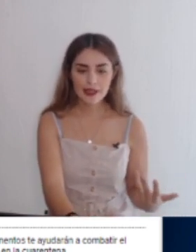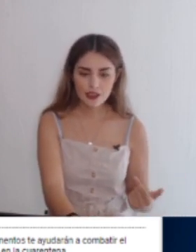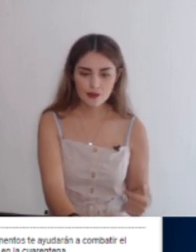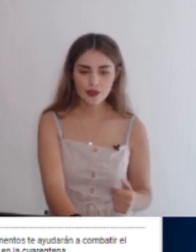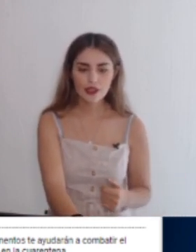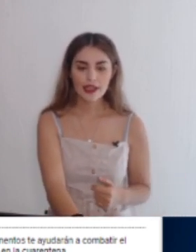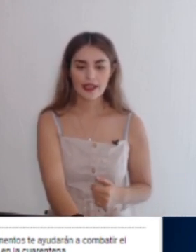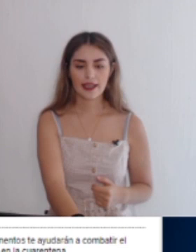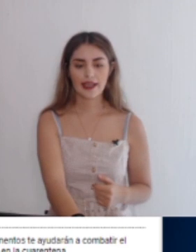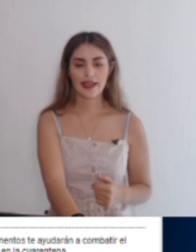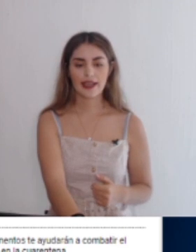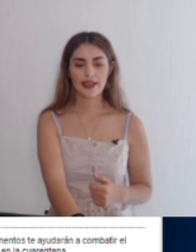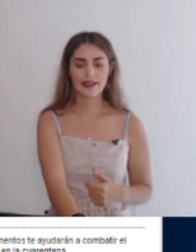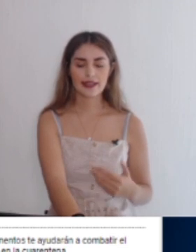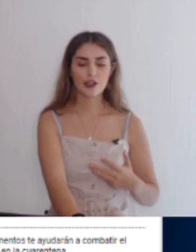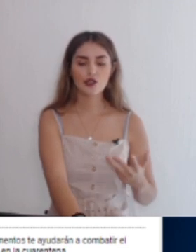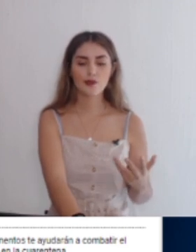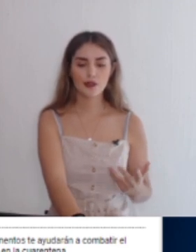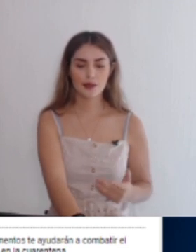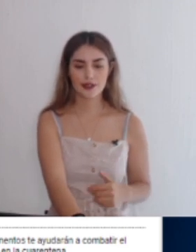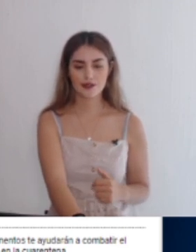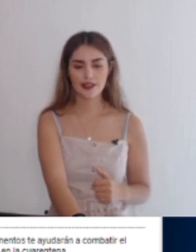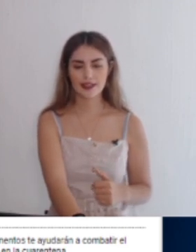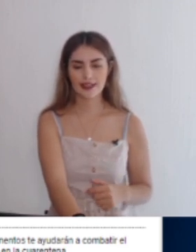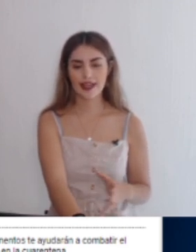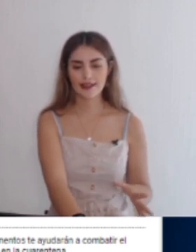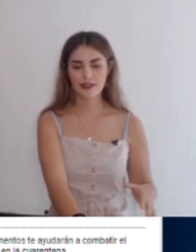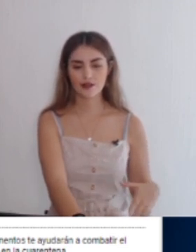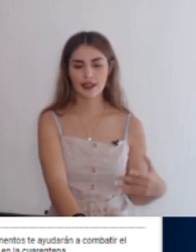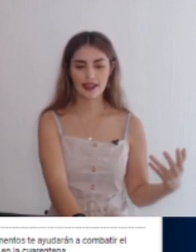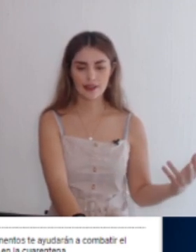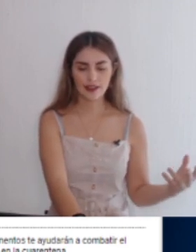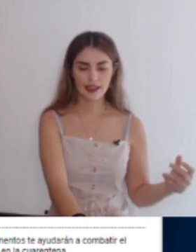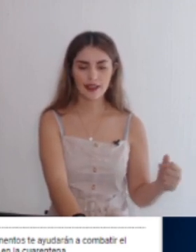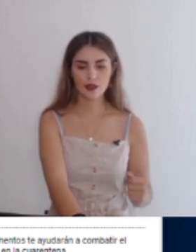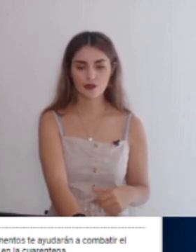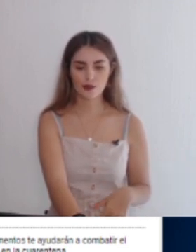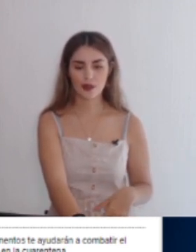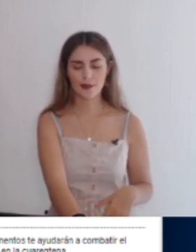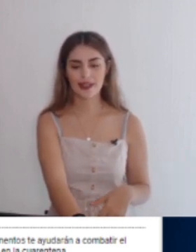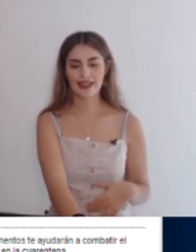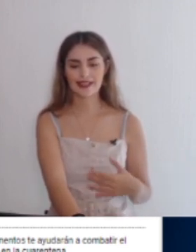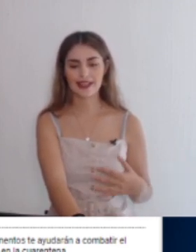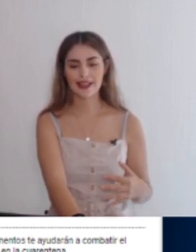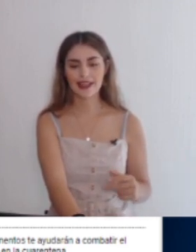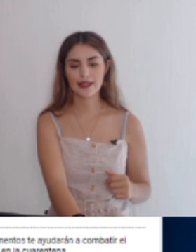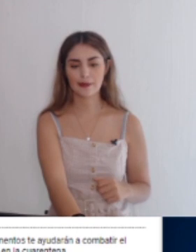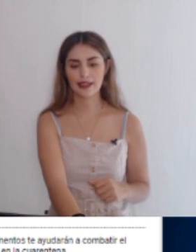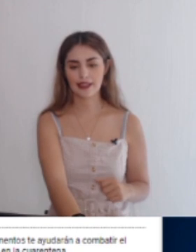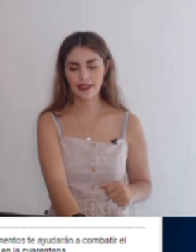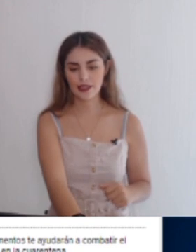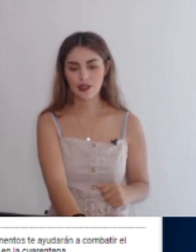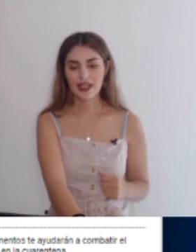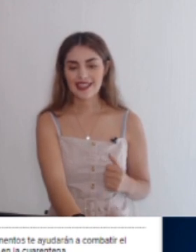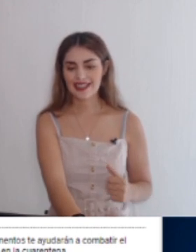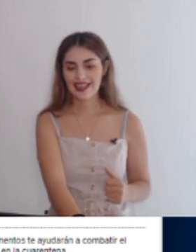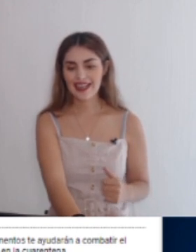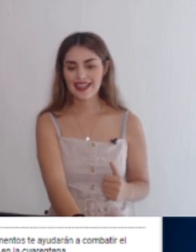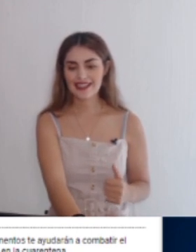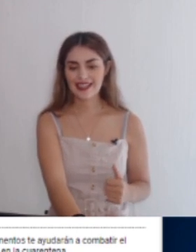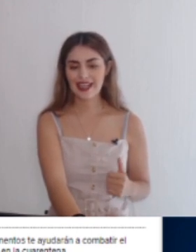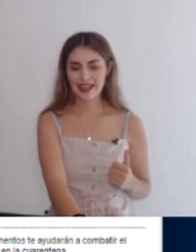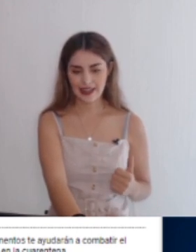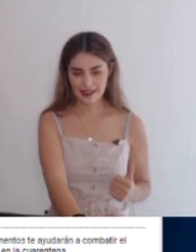el mismo que es aquel grupo de personas que ya antes hizo una caravana de autos para pedir la salida del mandatario.